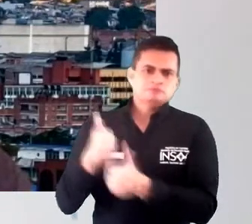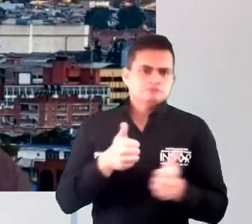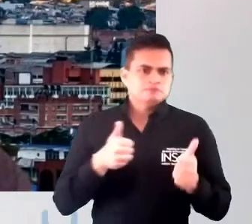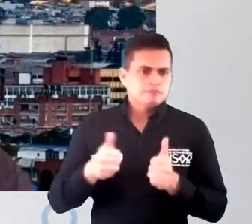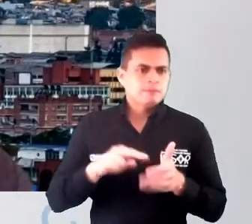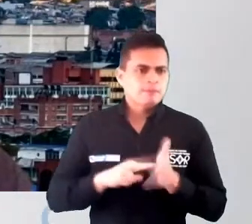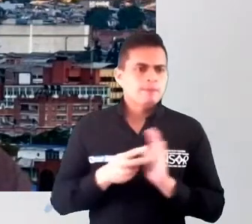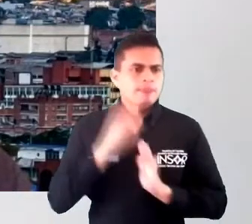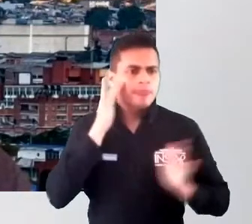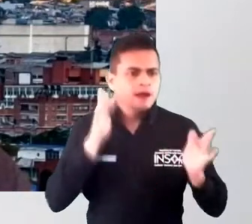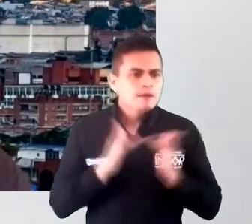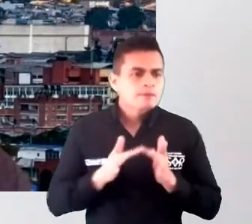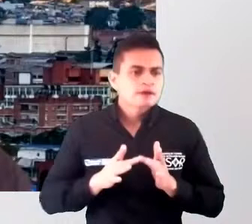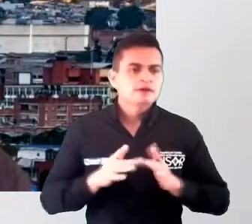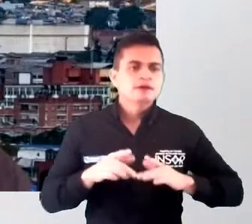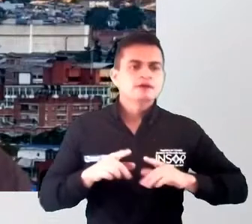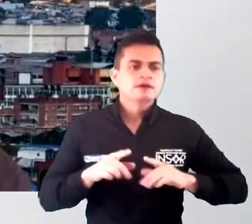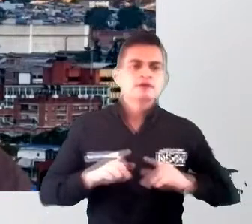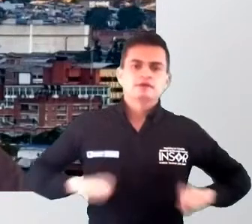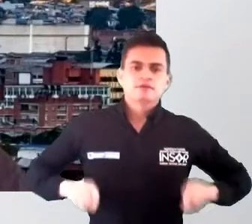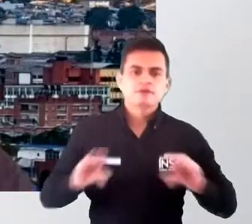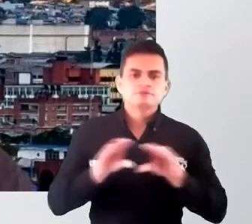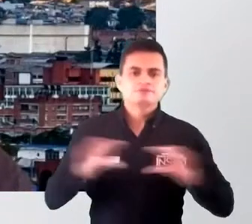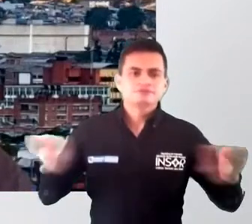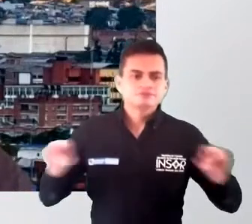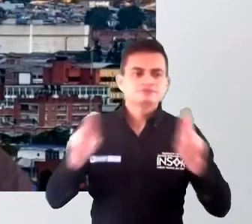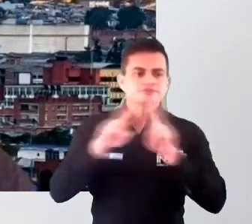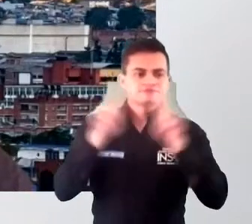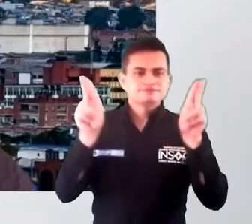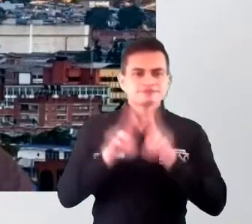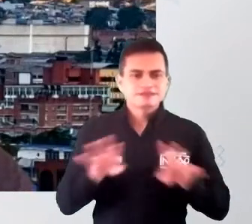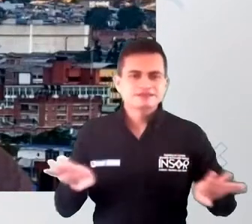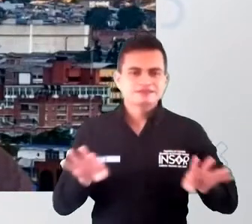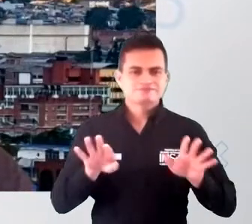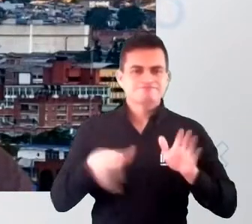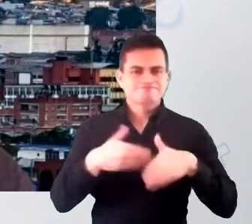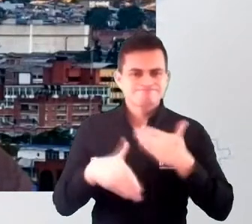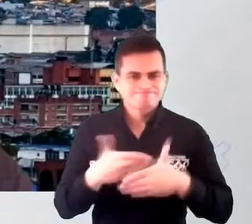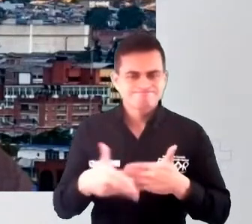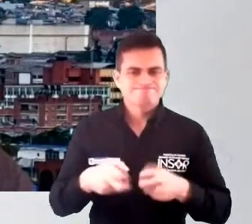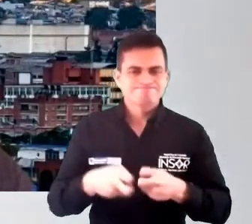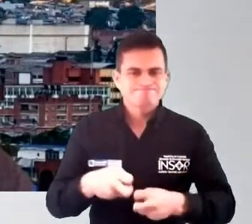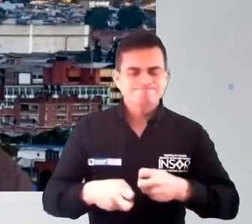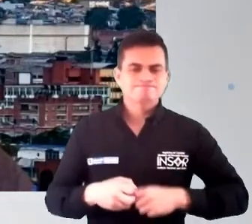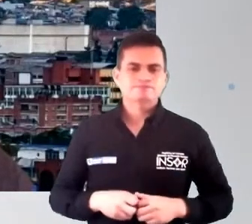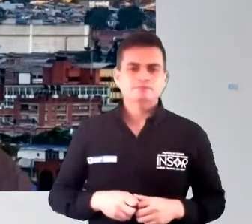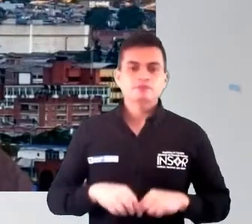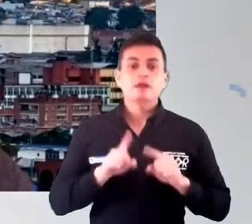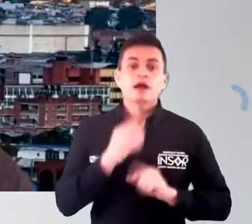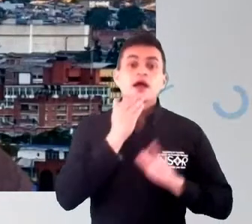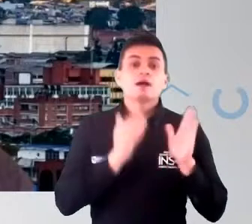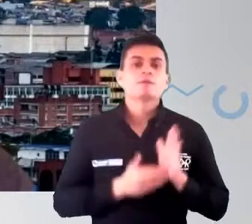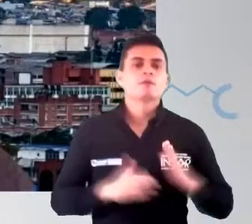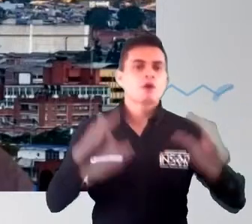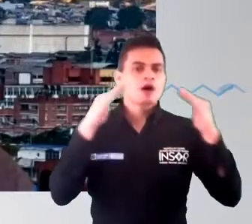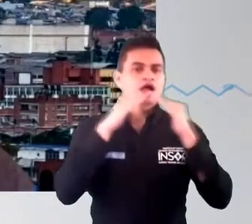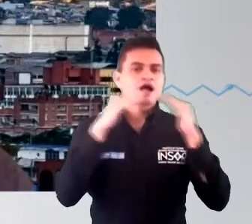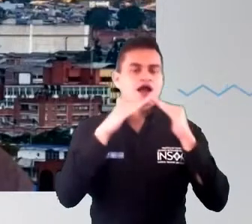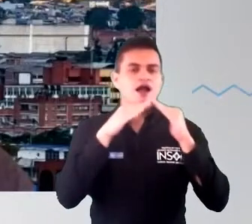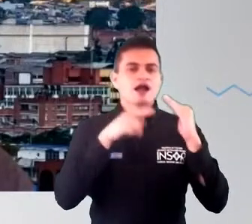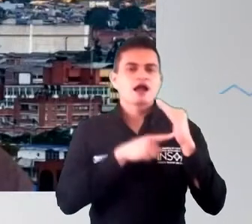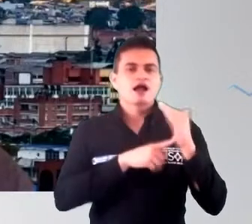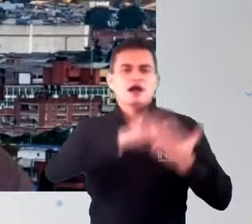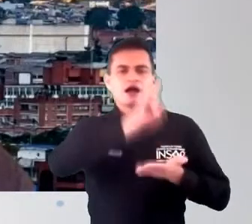banda a ratos, cuando además de eso, en nuestras casas hay mucha gente usando